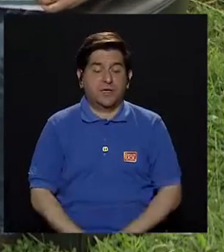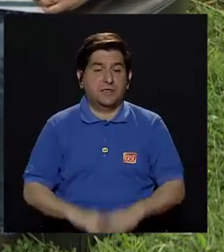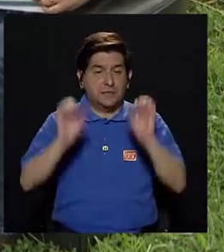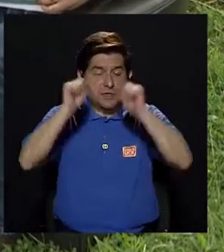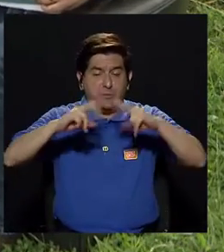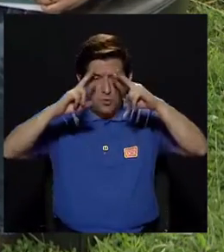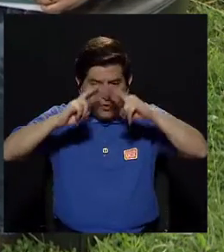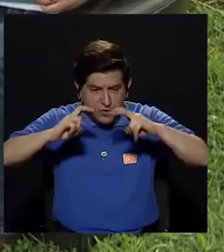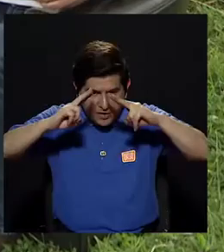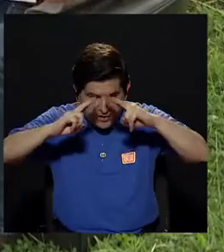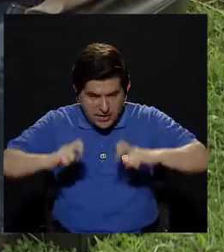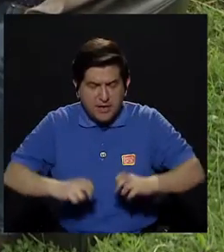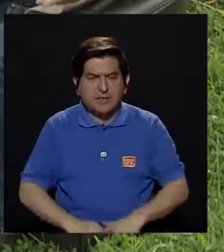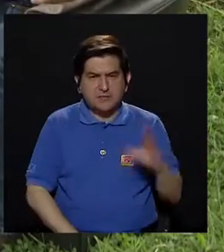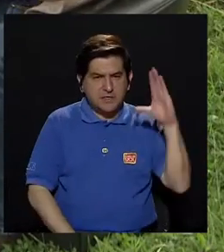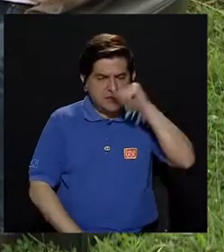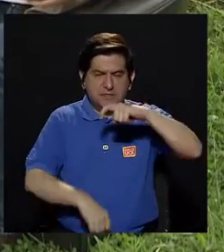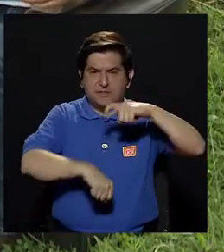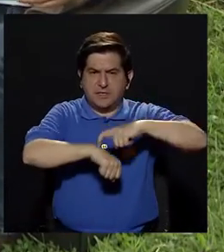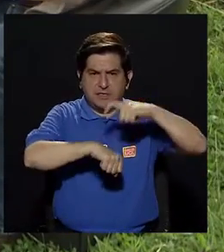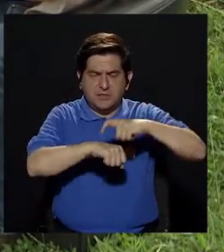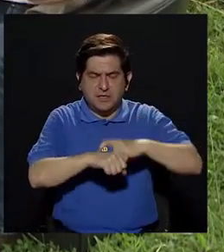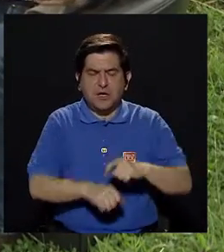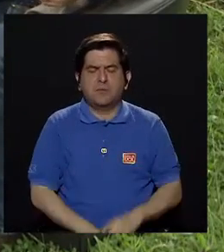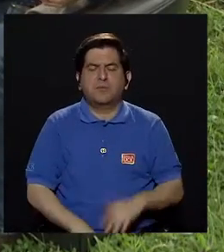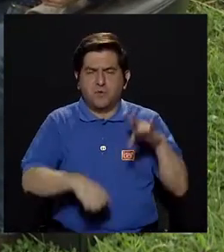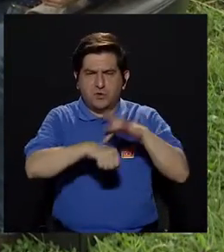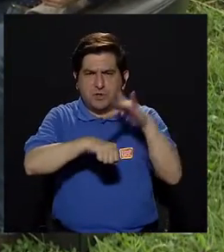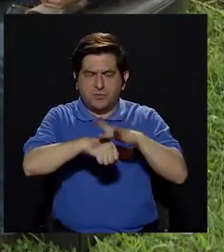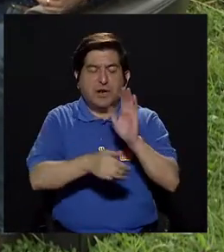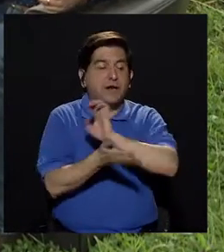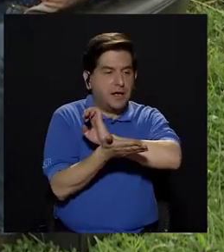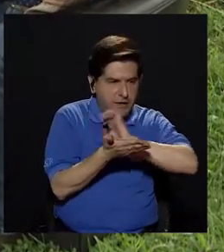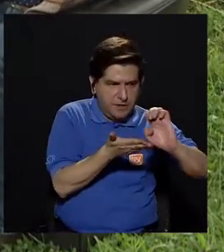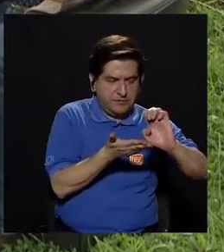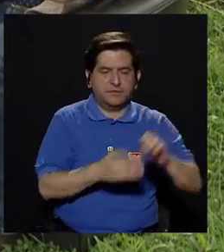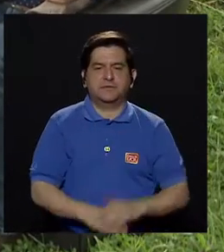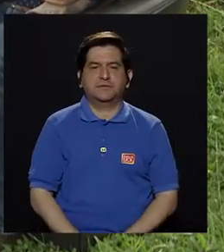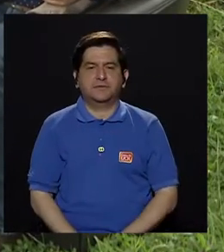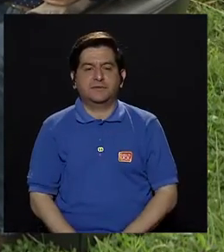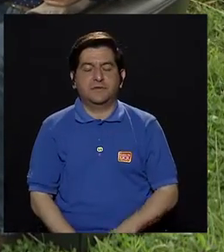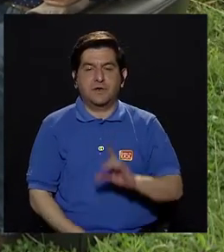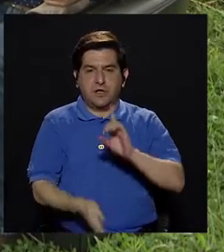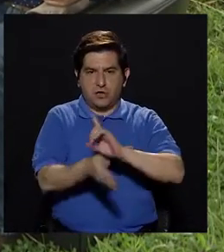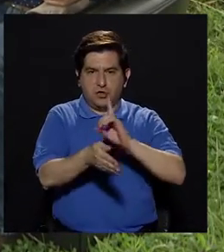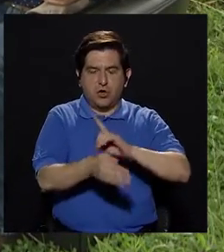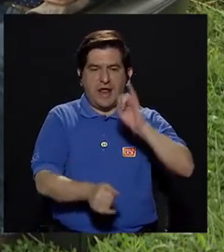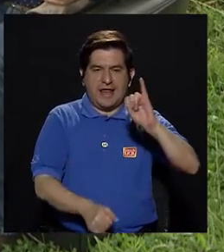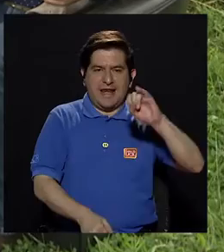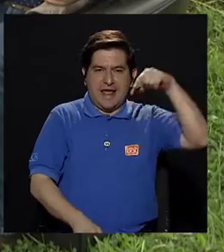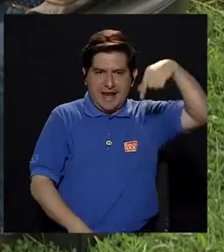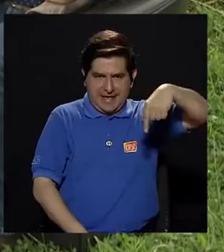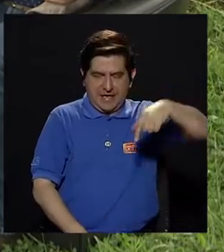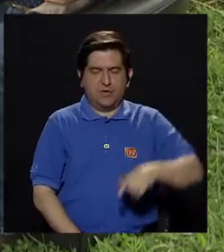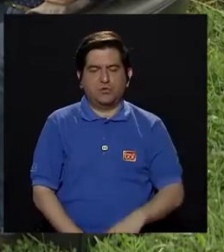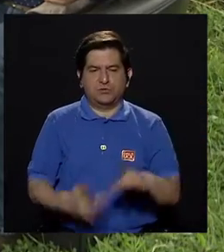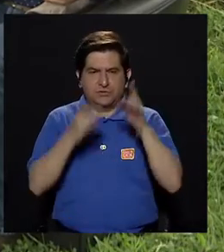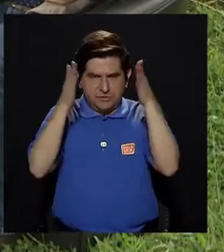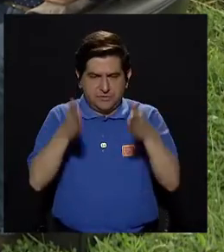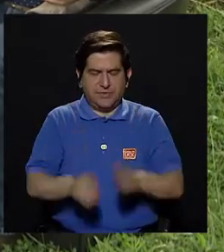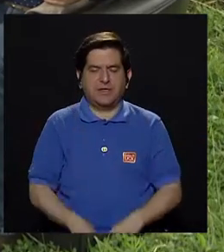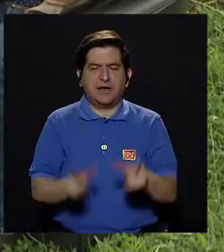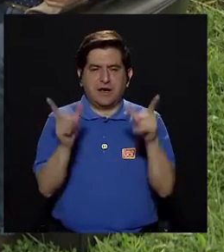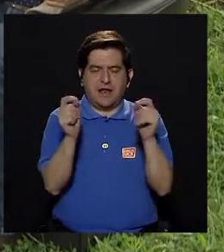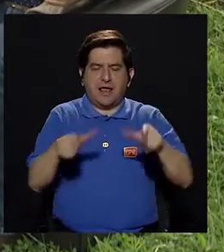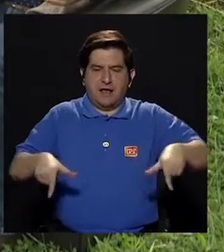hacer exámenes para detección temprana y prevención de esto. Para esto nos acompaña la doctora Ileana Quiroz, quien es